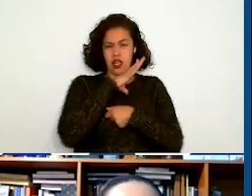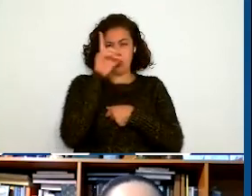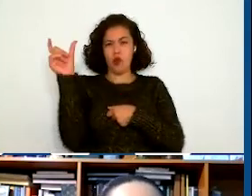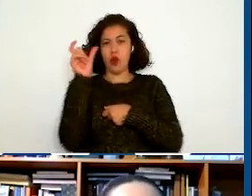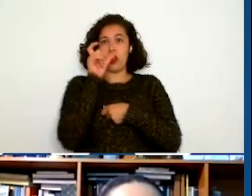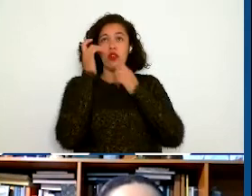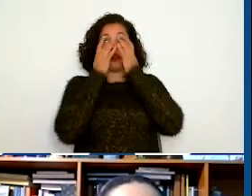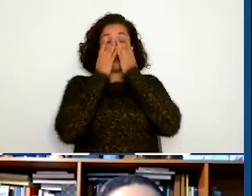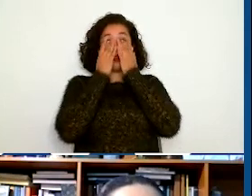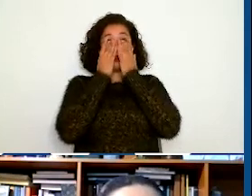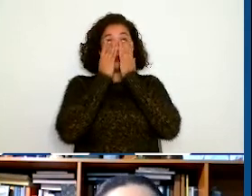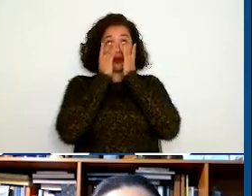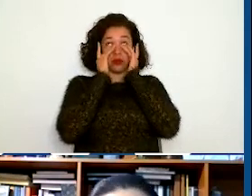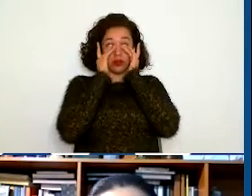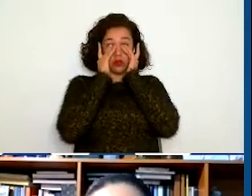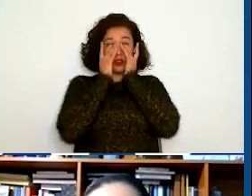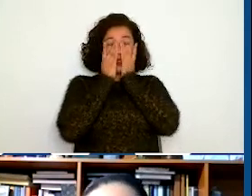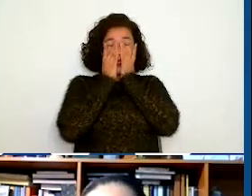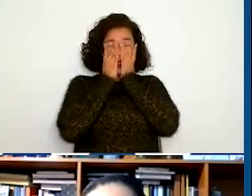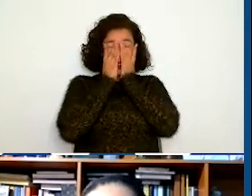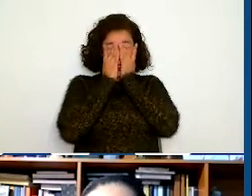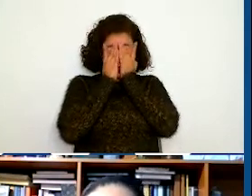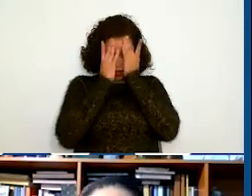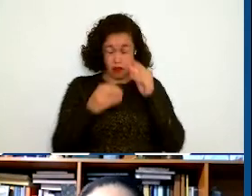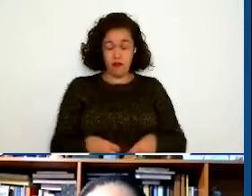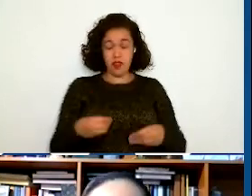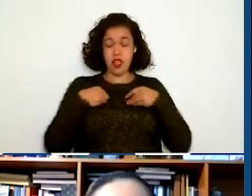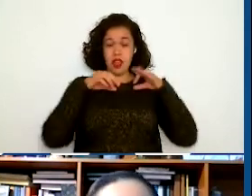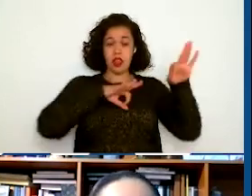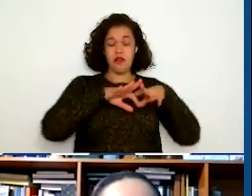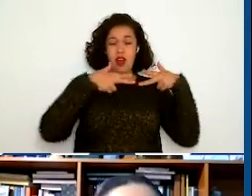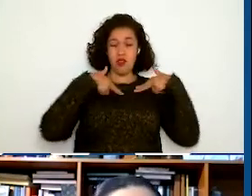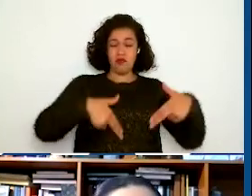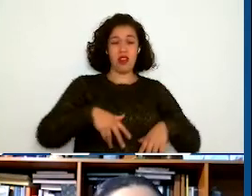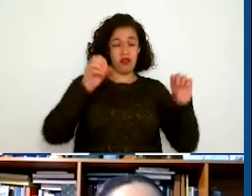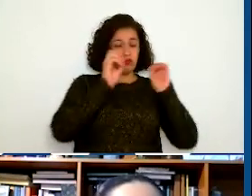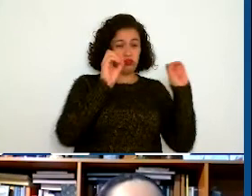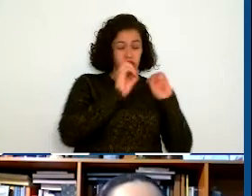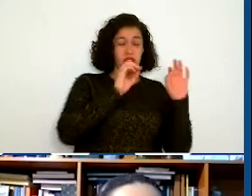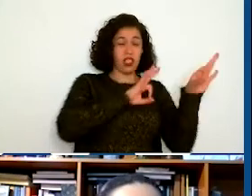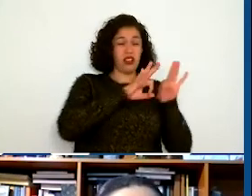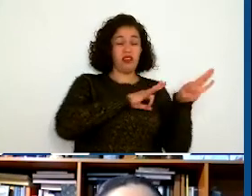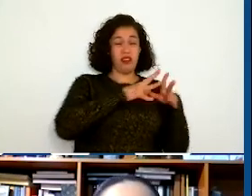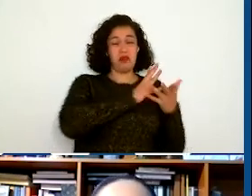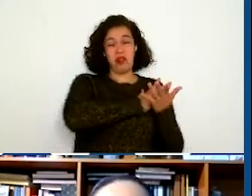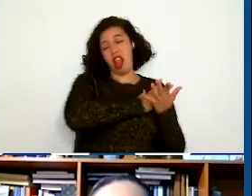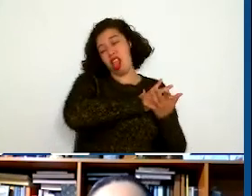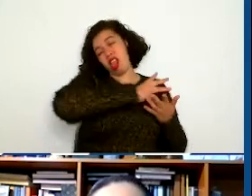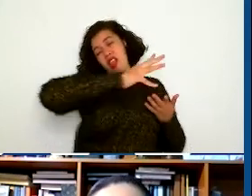tenemos una vida de trabajo humanizada, ¿no? Y en donde las condiciones de trabajo son exhaustivas en el sentido